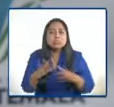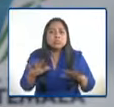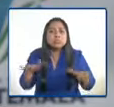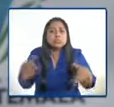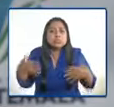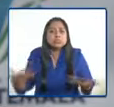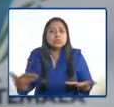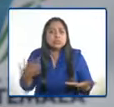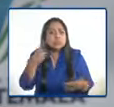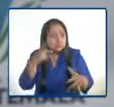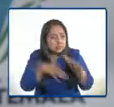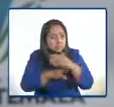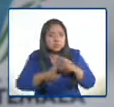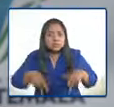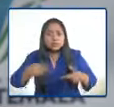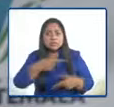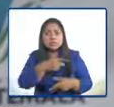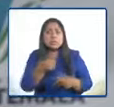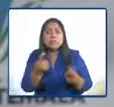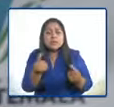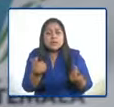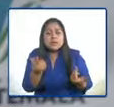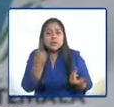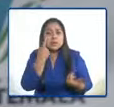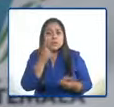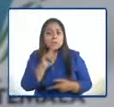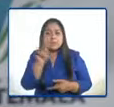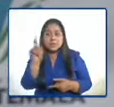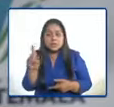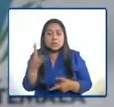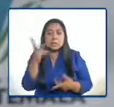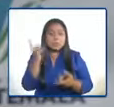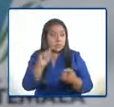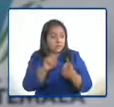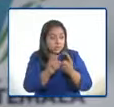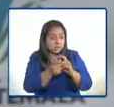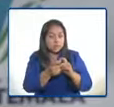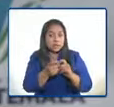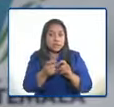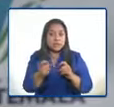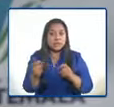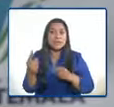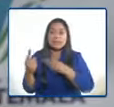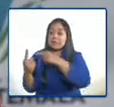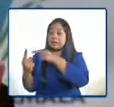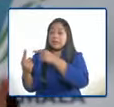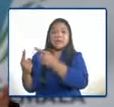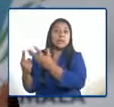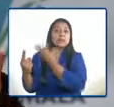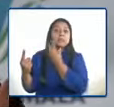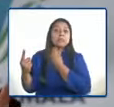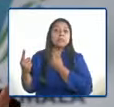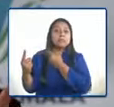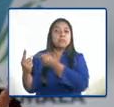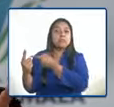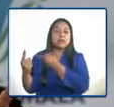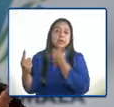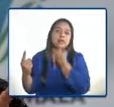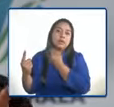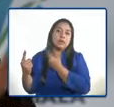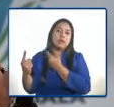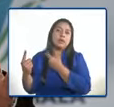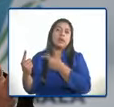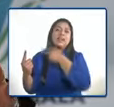estar viviendo dentro del hogar para poder cambiarlo, ¿verdad? Pues lo que él nos dijo en ese momento fue